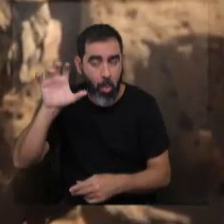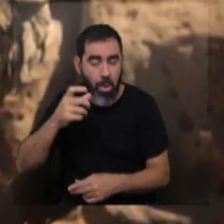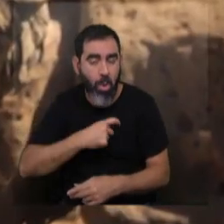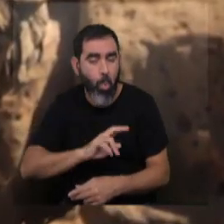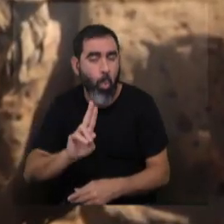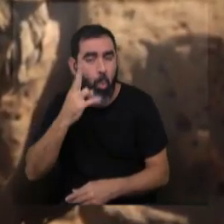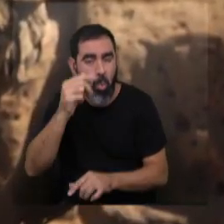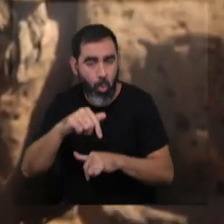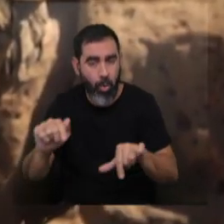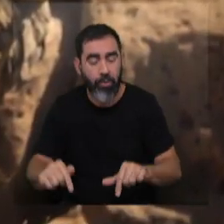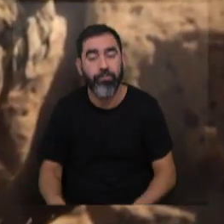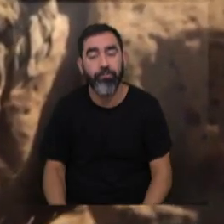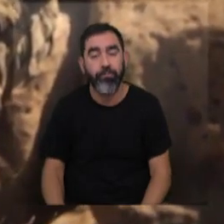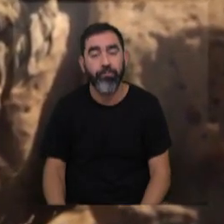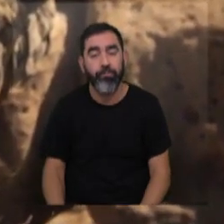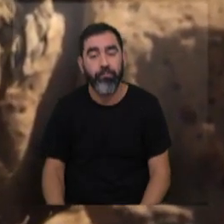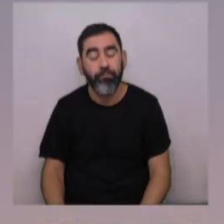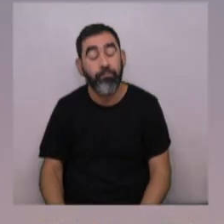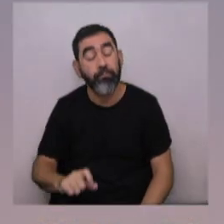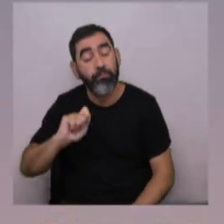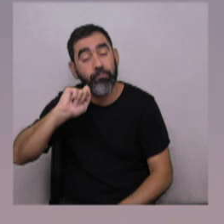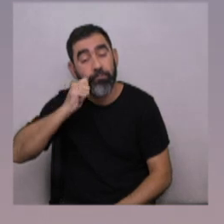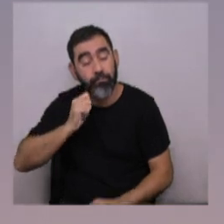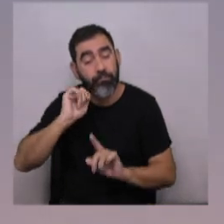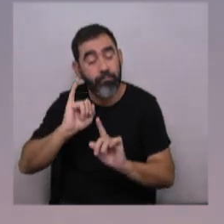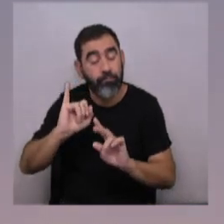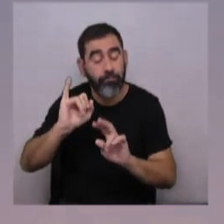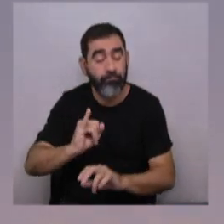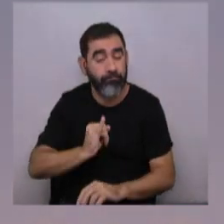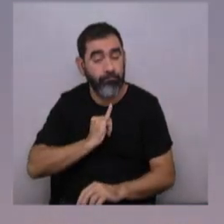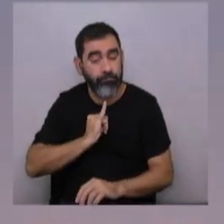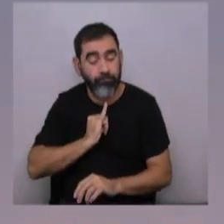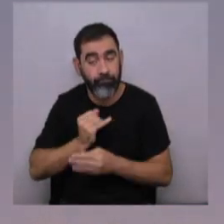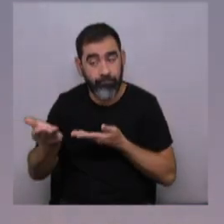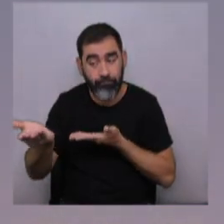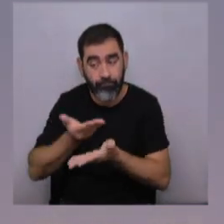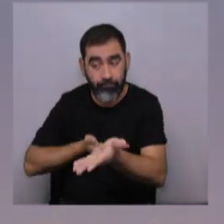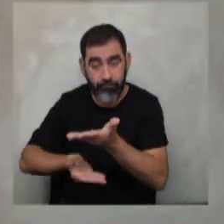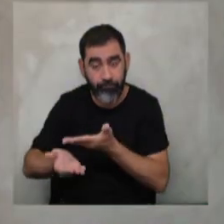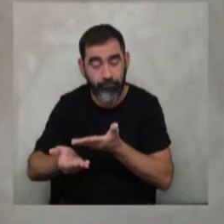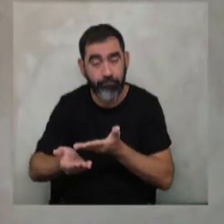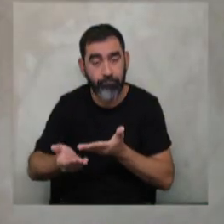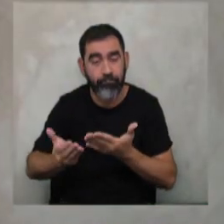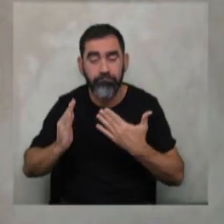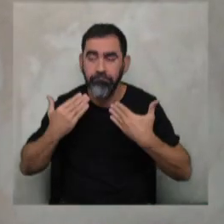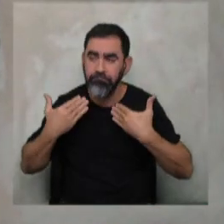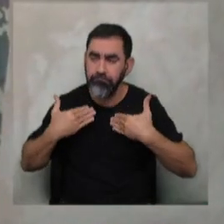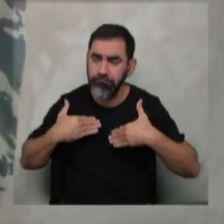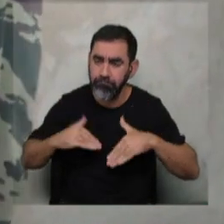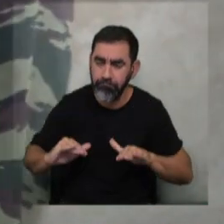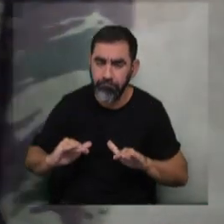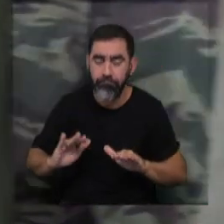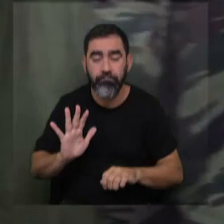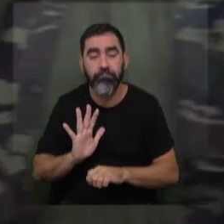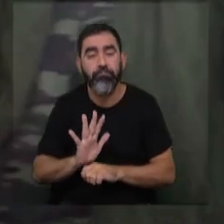de Uruguay. Creo que hubo algo muy lindo, que nos sentimos muy identificados mutuamente, como con el temple, hay algo